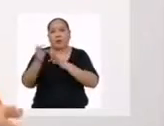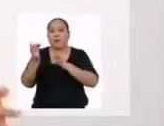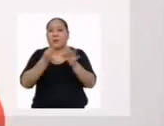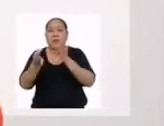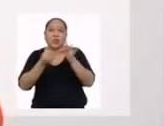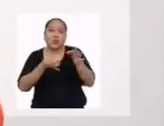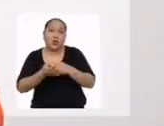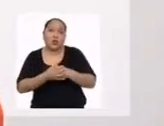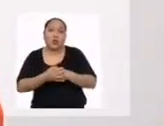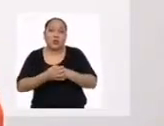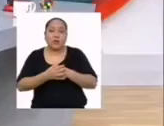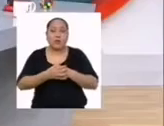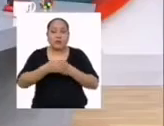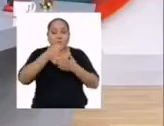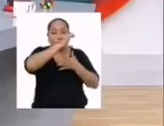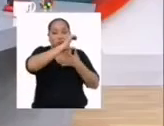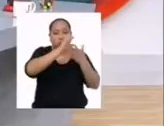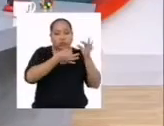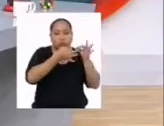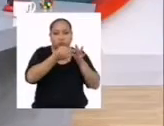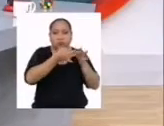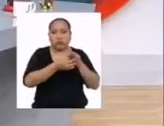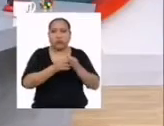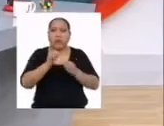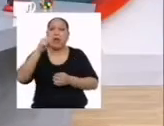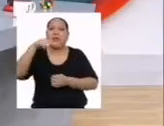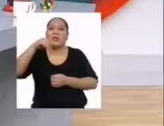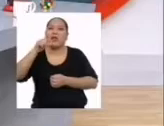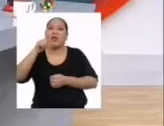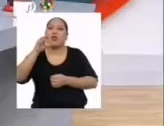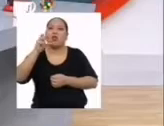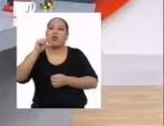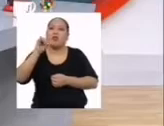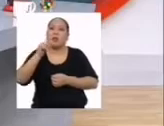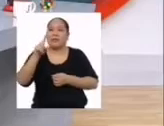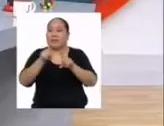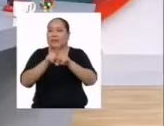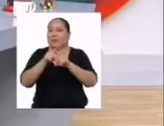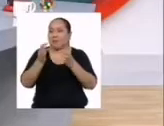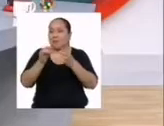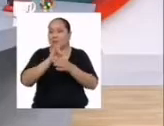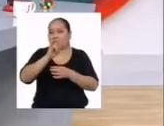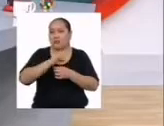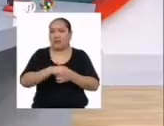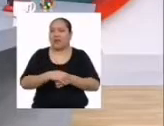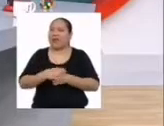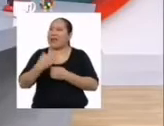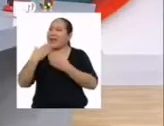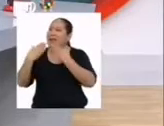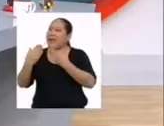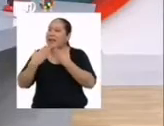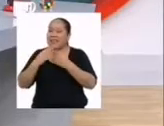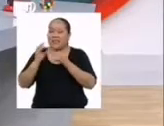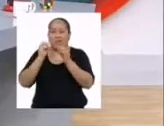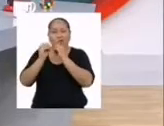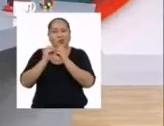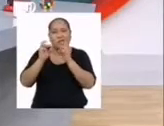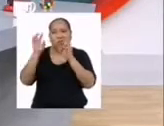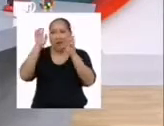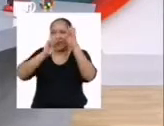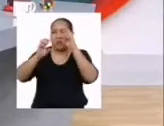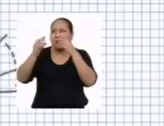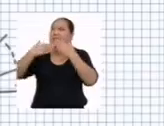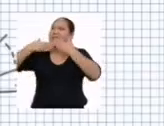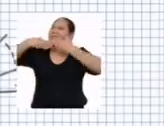descripciones y analogías. ¡Buena! Ahora sí creo que ha resuelto todas nuestras dudas hoy. Millones